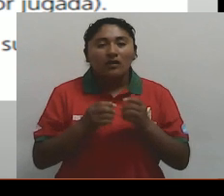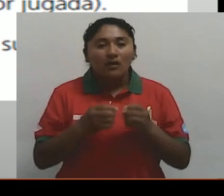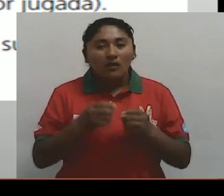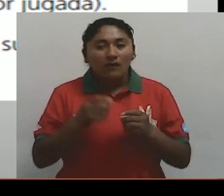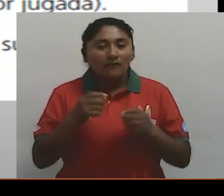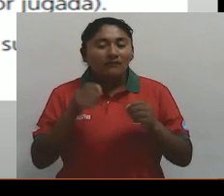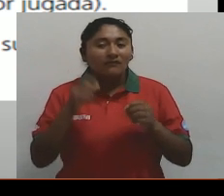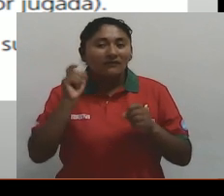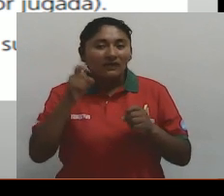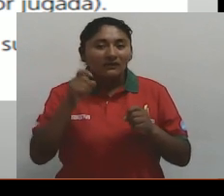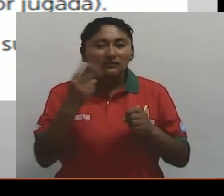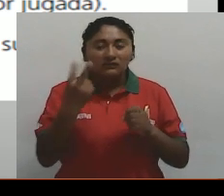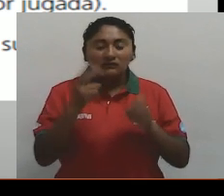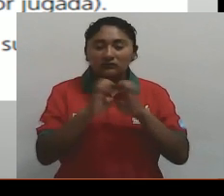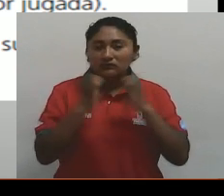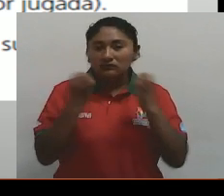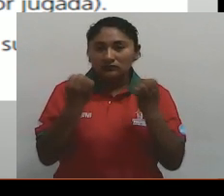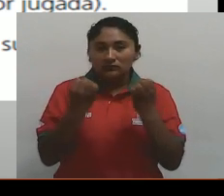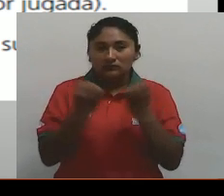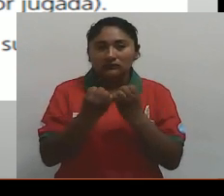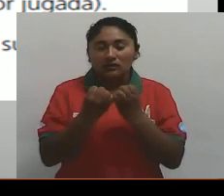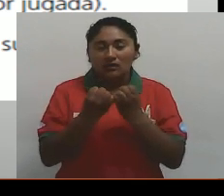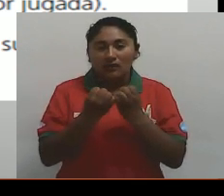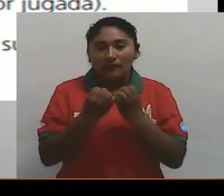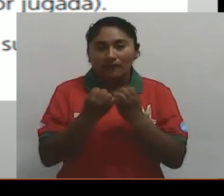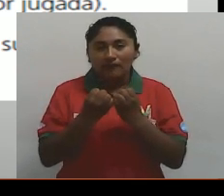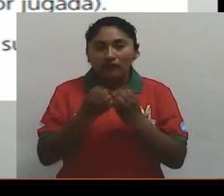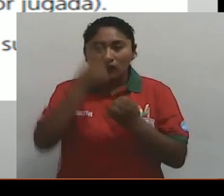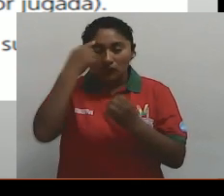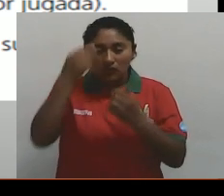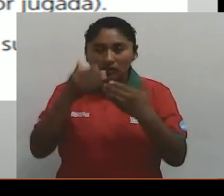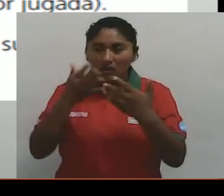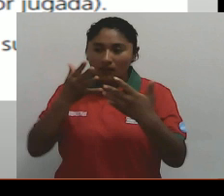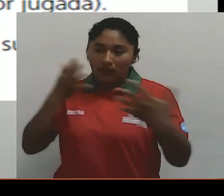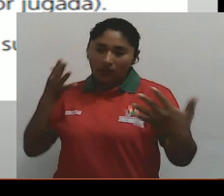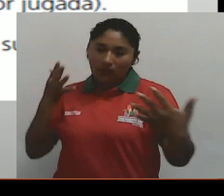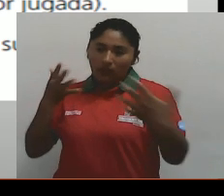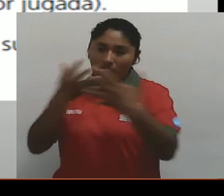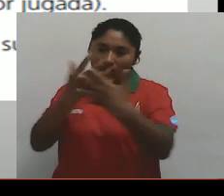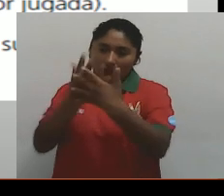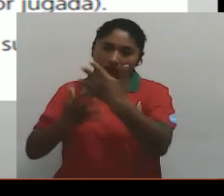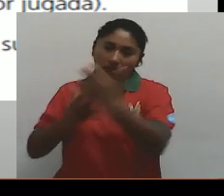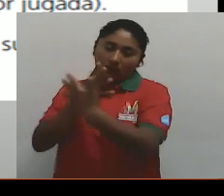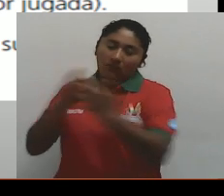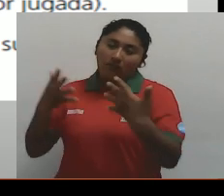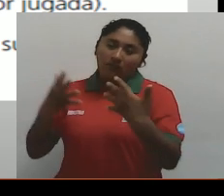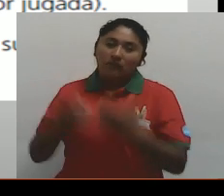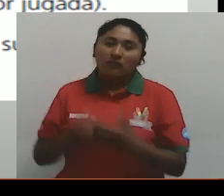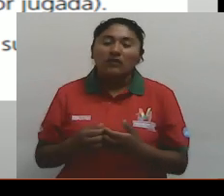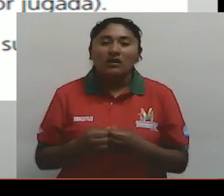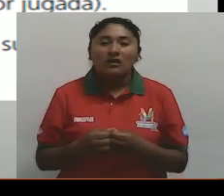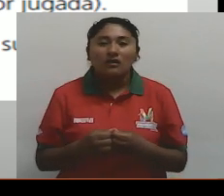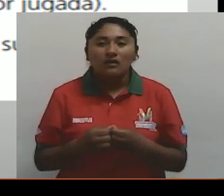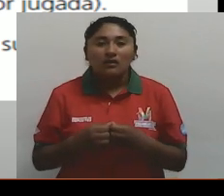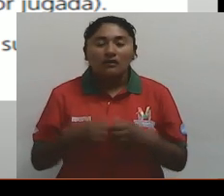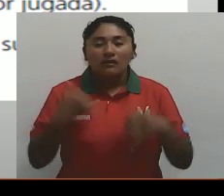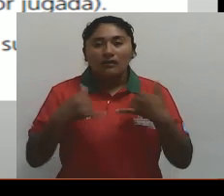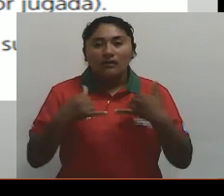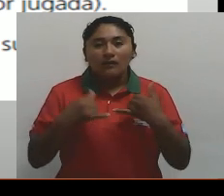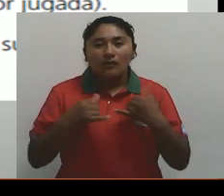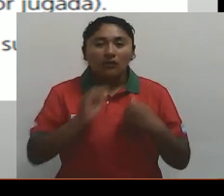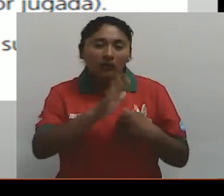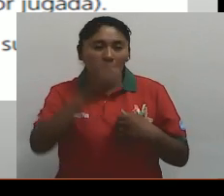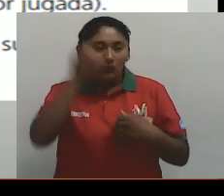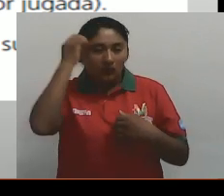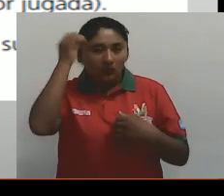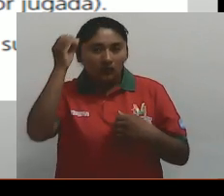para circunstancias específicas, a fin de ofrecer la versatilidad del juego a todos y cada uno. El objetivo del juego es enviar el